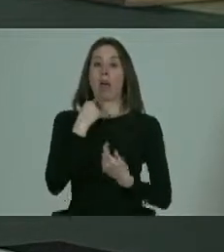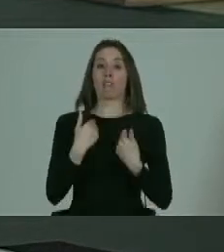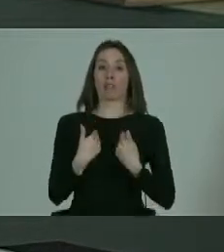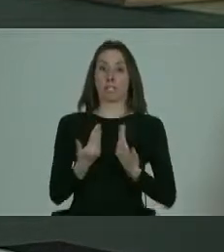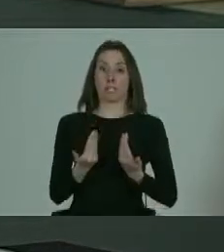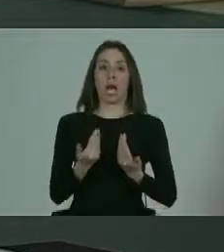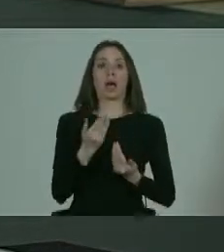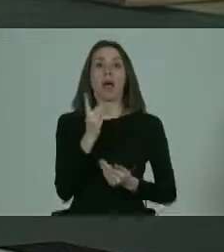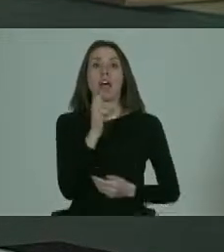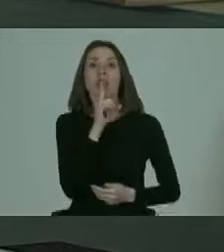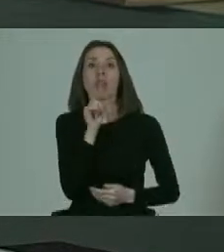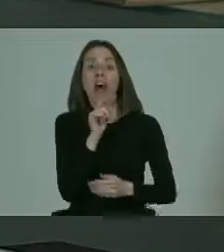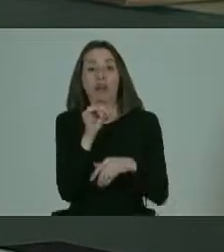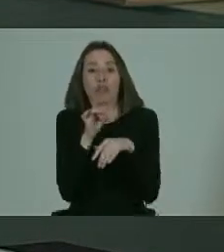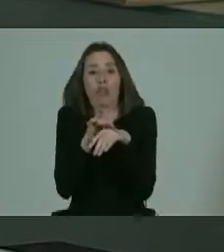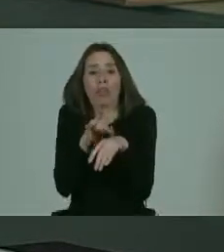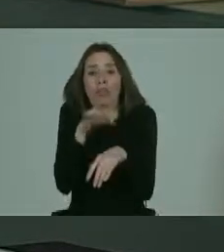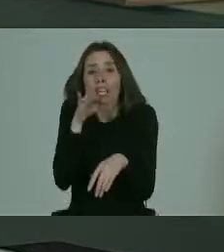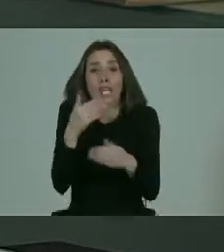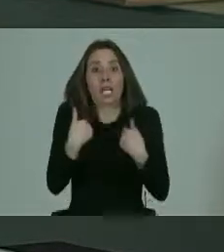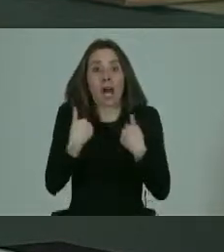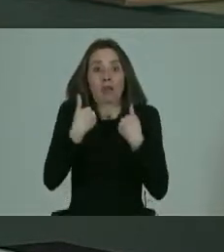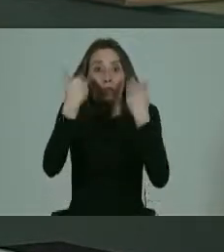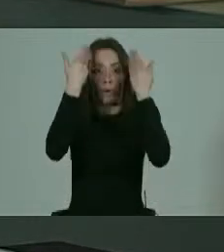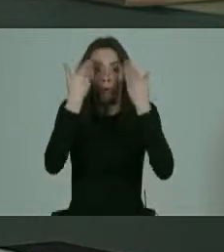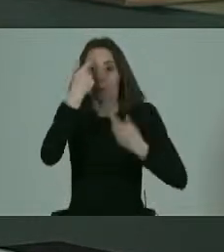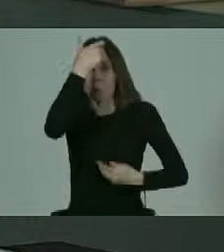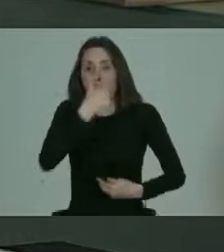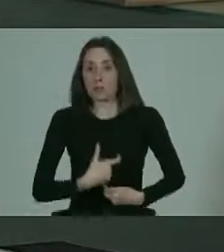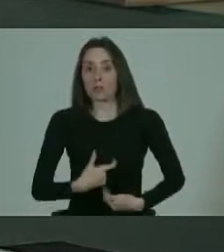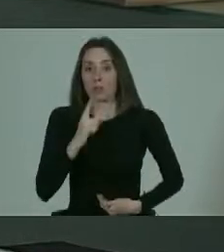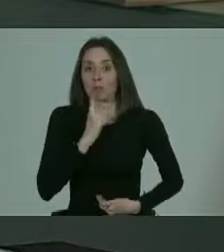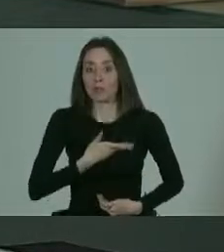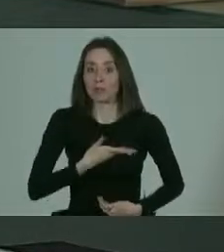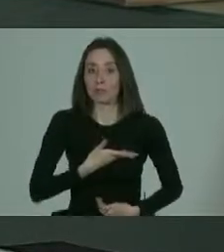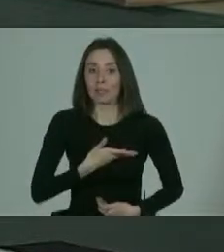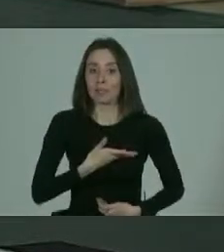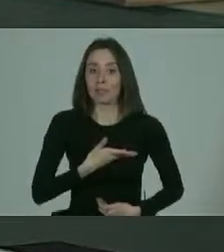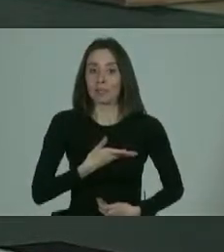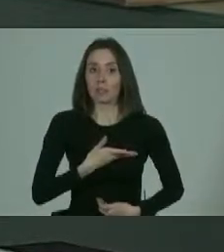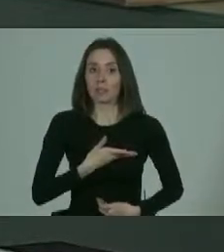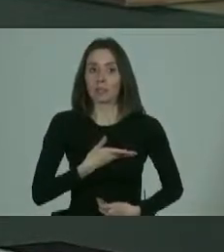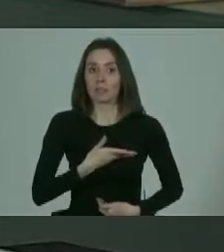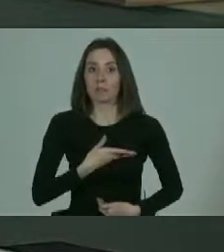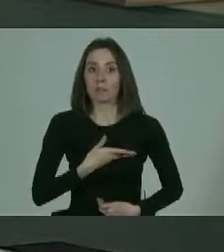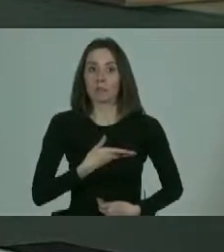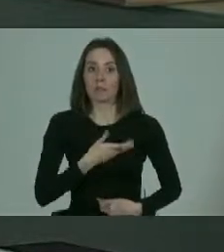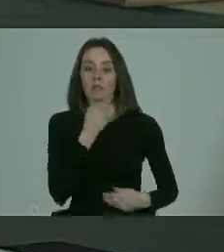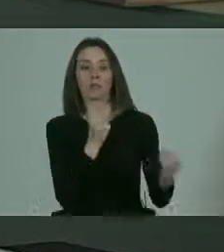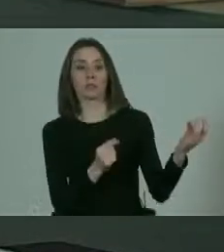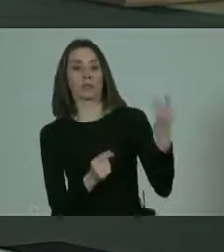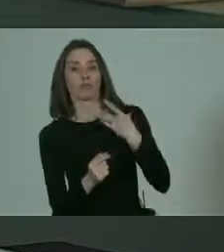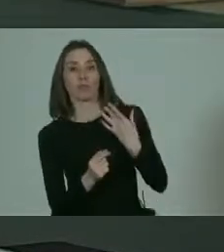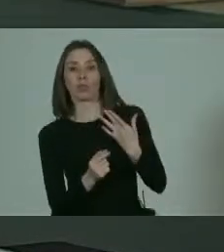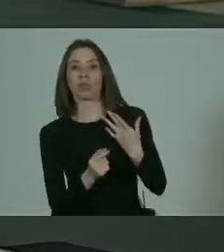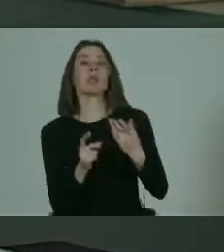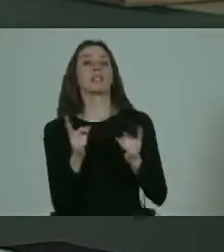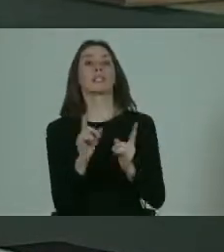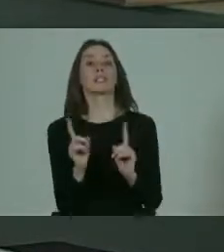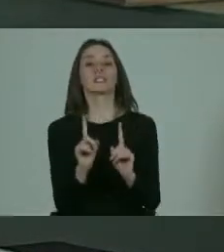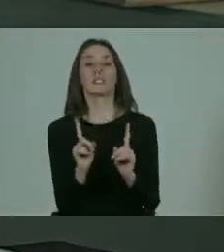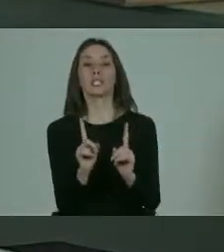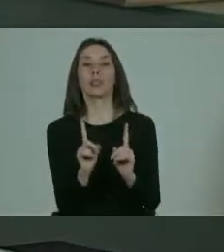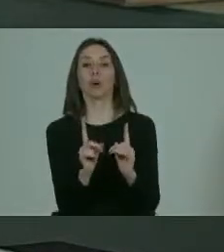porque son los datos más sensibles que tenemos sino si esto no está